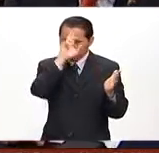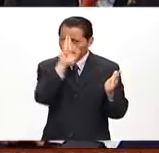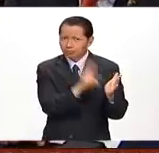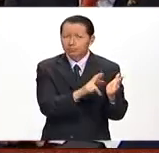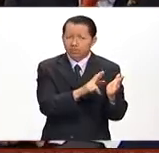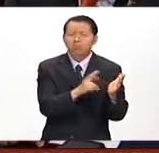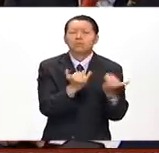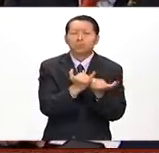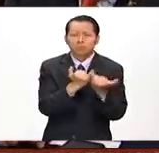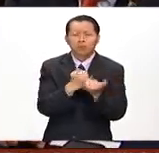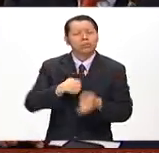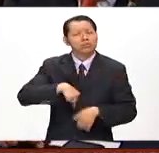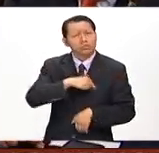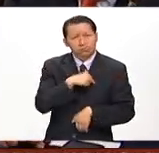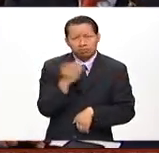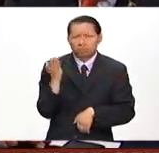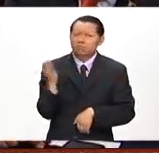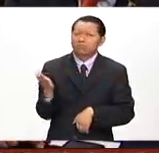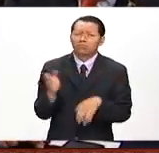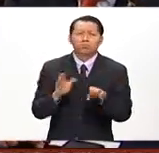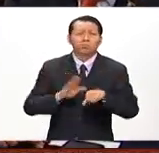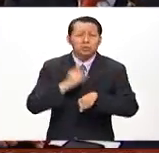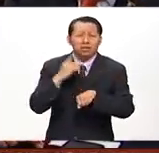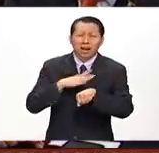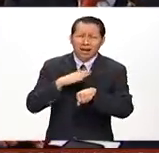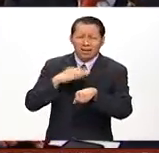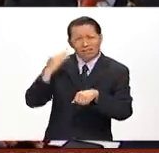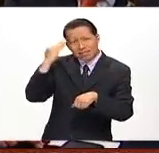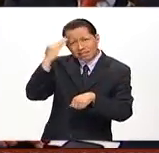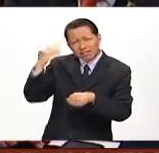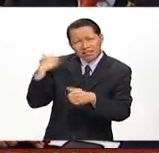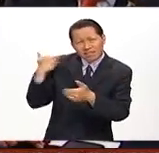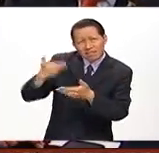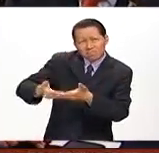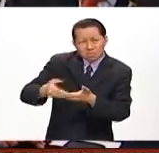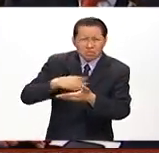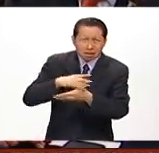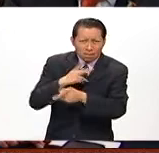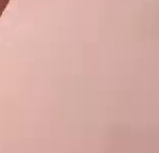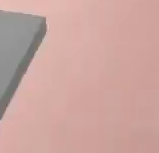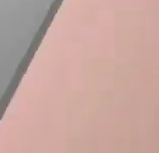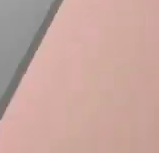Nosotros apreciamos que ya por demasiado tiempo ha habido tolerancia.